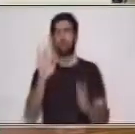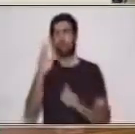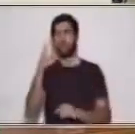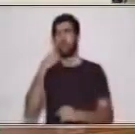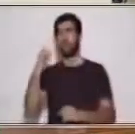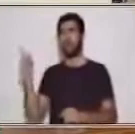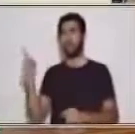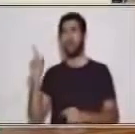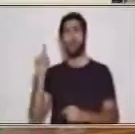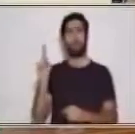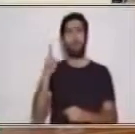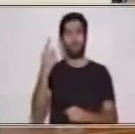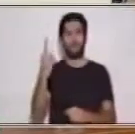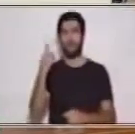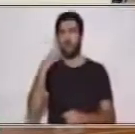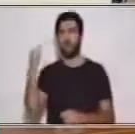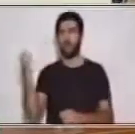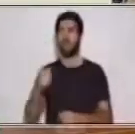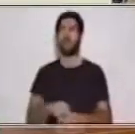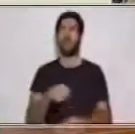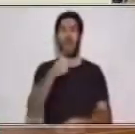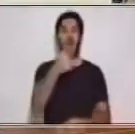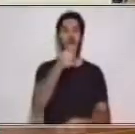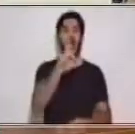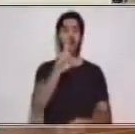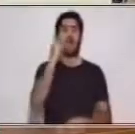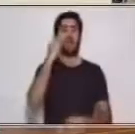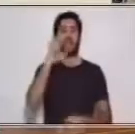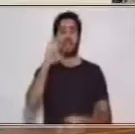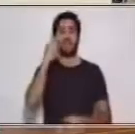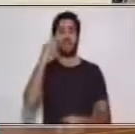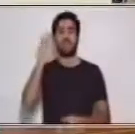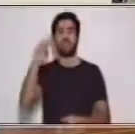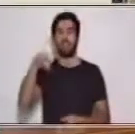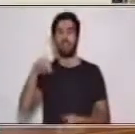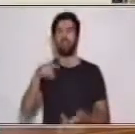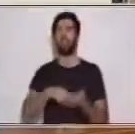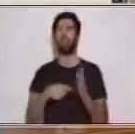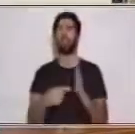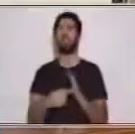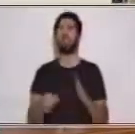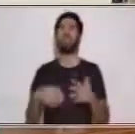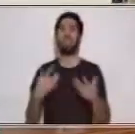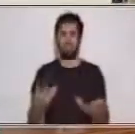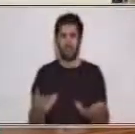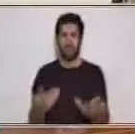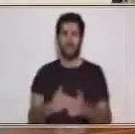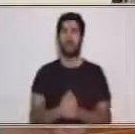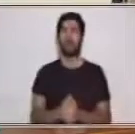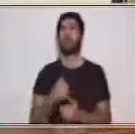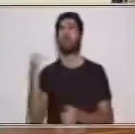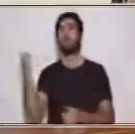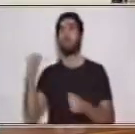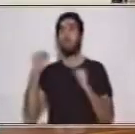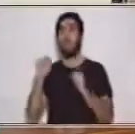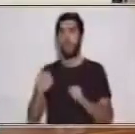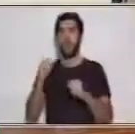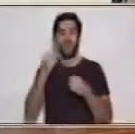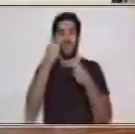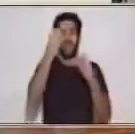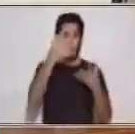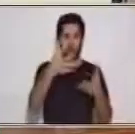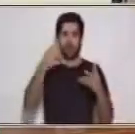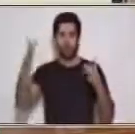de párrafo es el conector de adición o conectores aditivos. Estos conectores permiten añadir